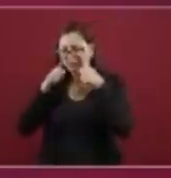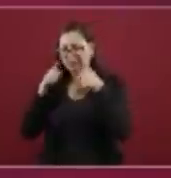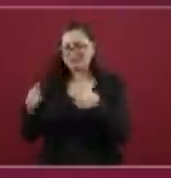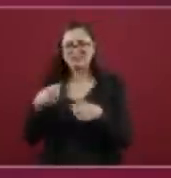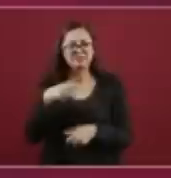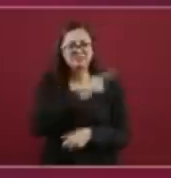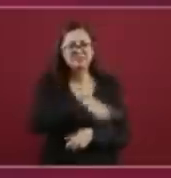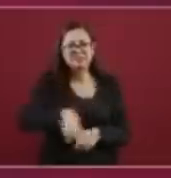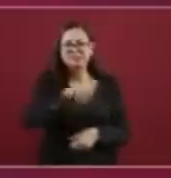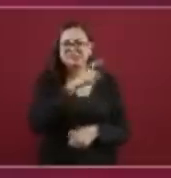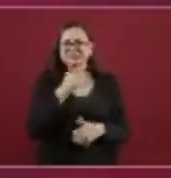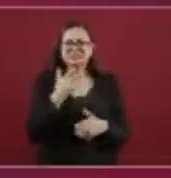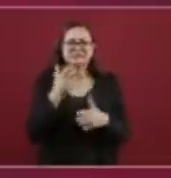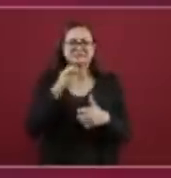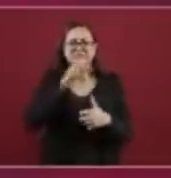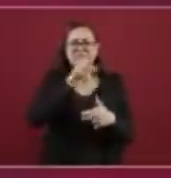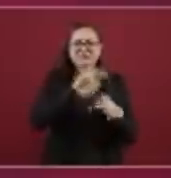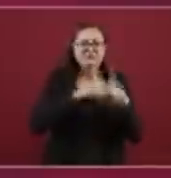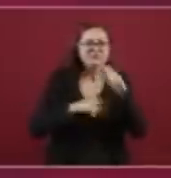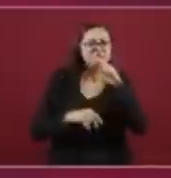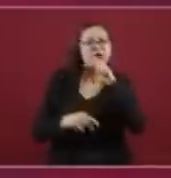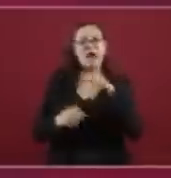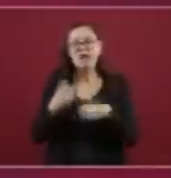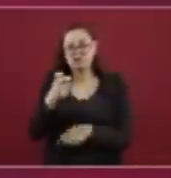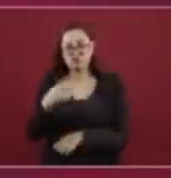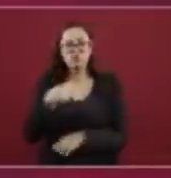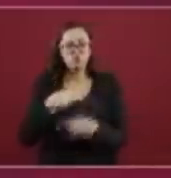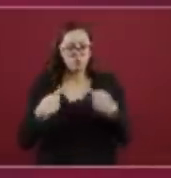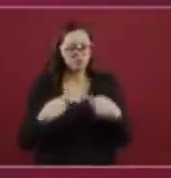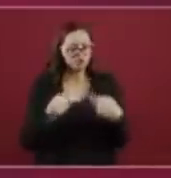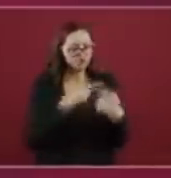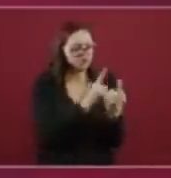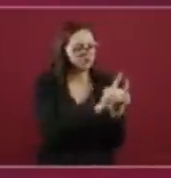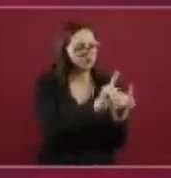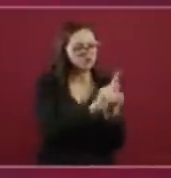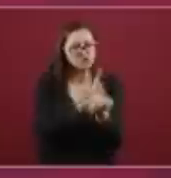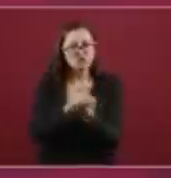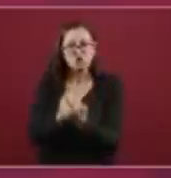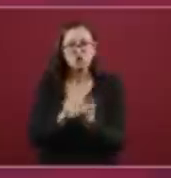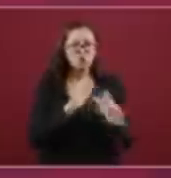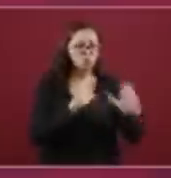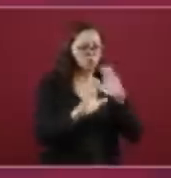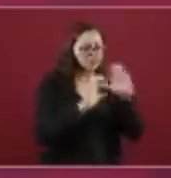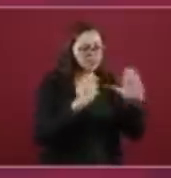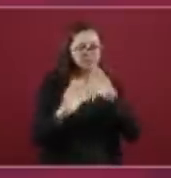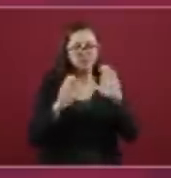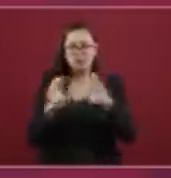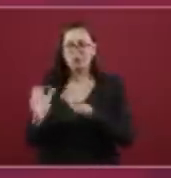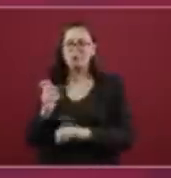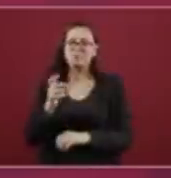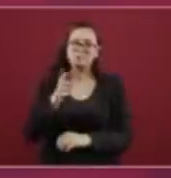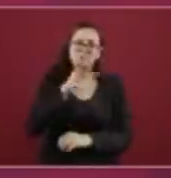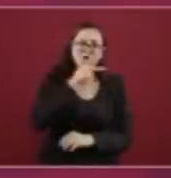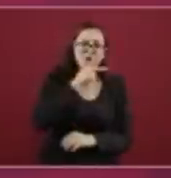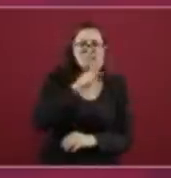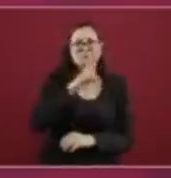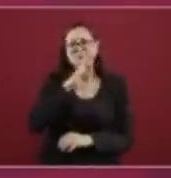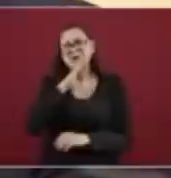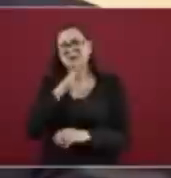desesperadas, o sea, por eso la comunicación con la gente, porque las mismas mamás, los padres están preocupados por